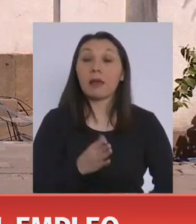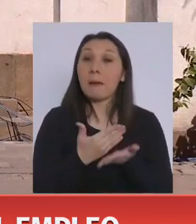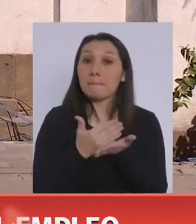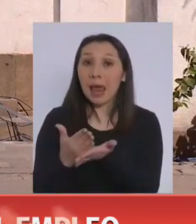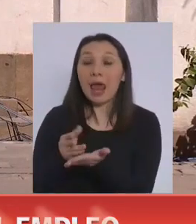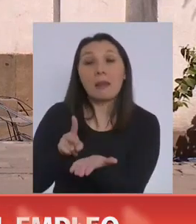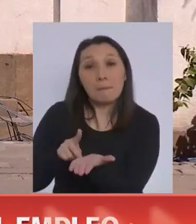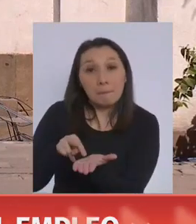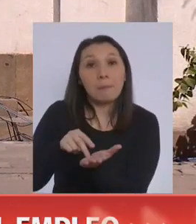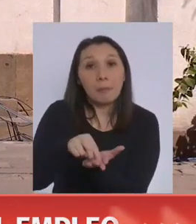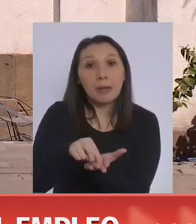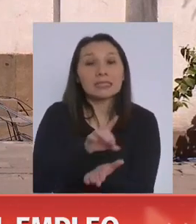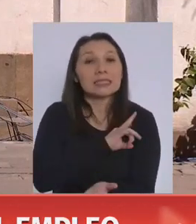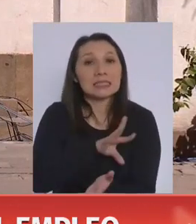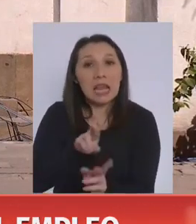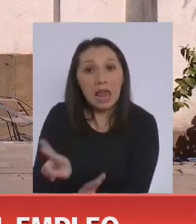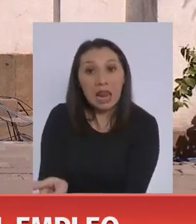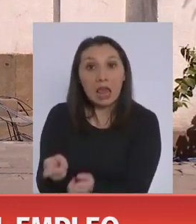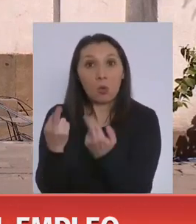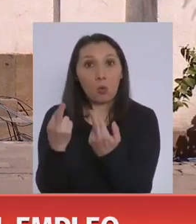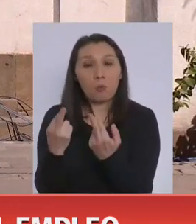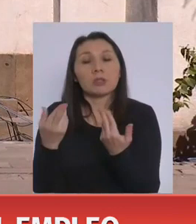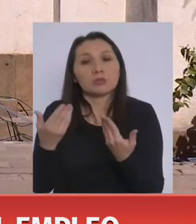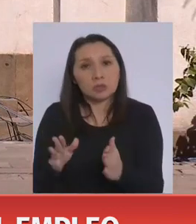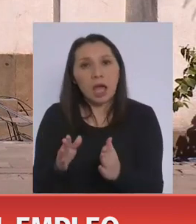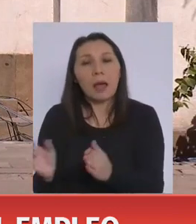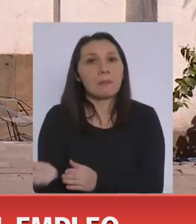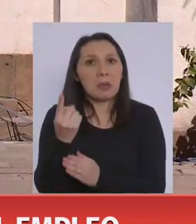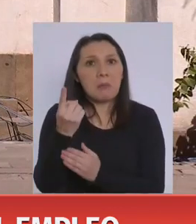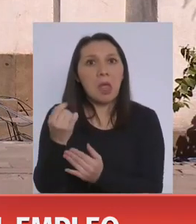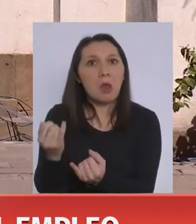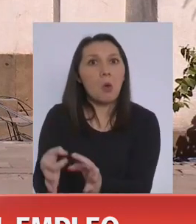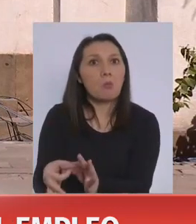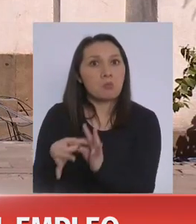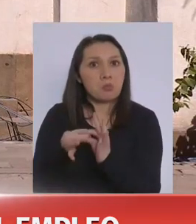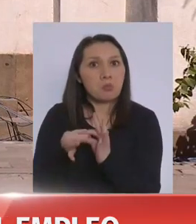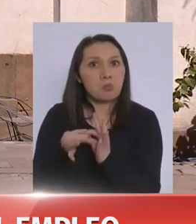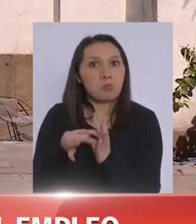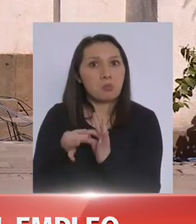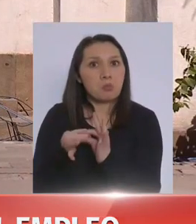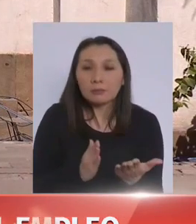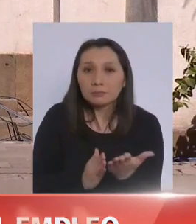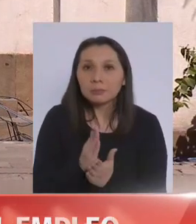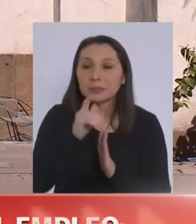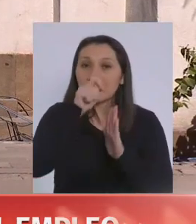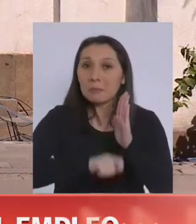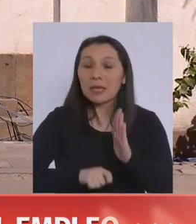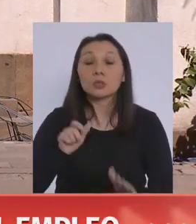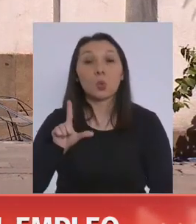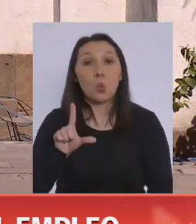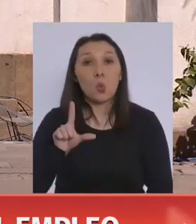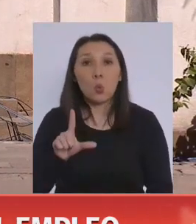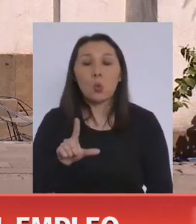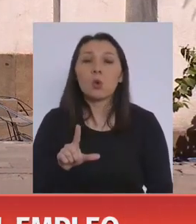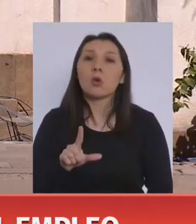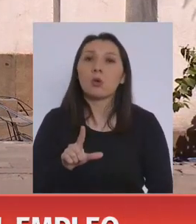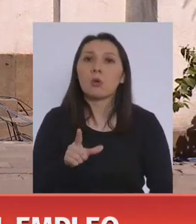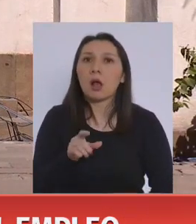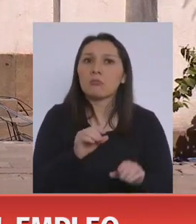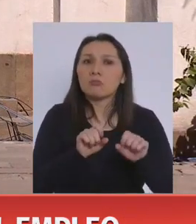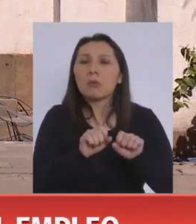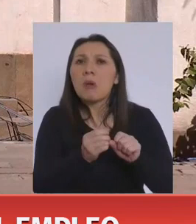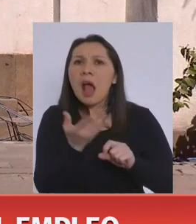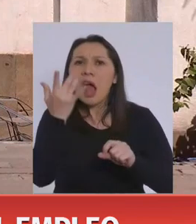plan paso a paso Chile se recupera, ya está dando sus primeros frutos. A partir del mes de julio se quebró una